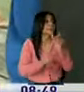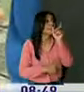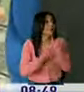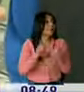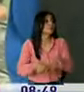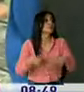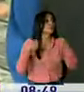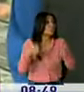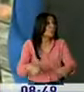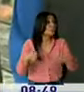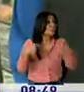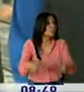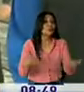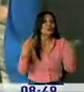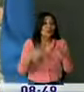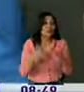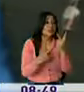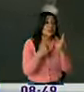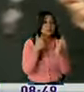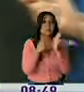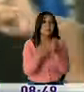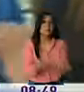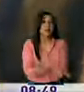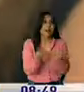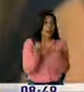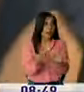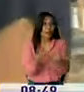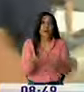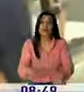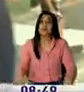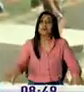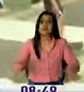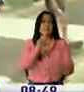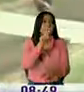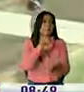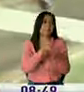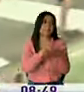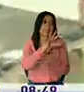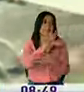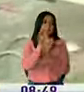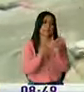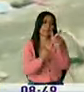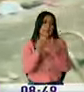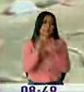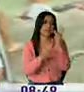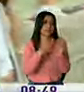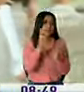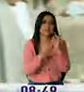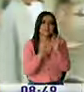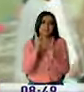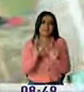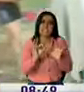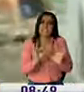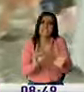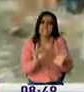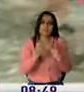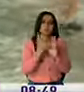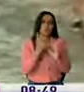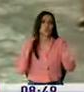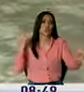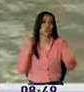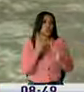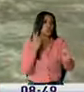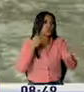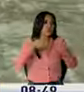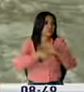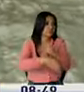Entonces, ustedes ven el día a ese momento unas 1.500 personas estaban ya para poder ingresar.